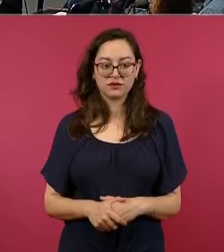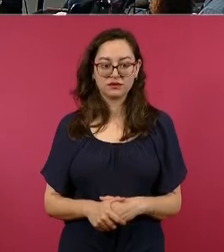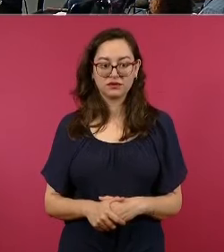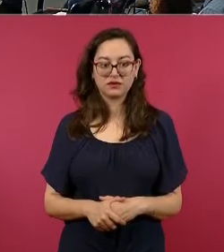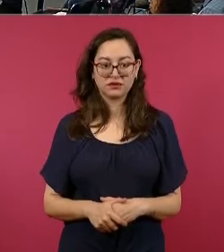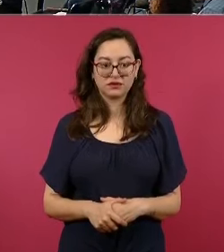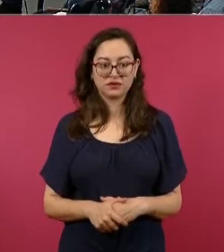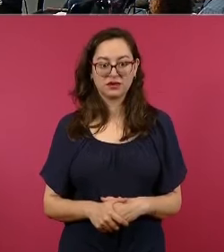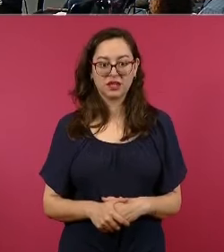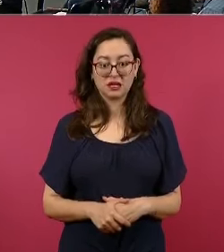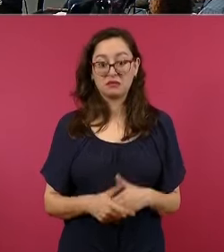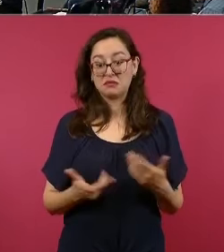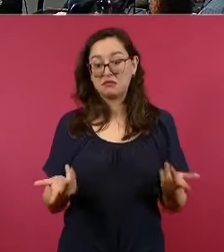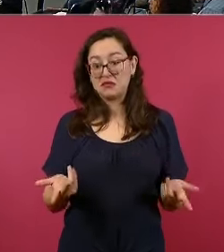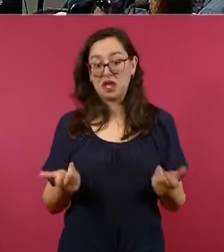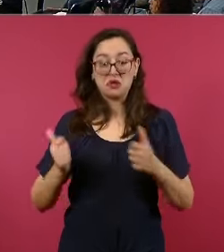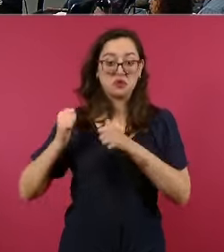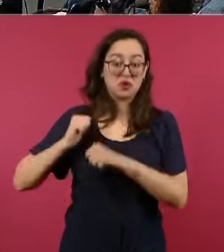pseudo